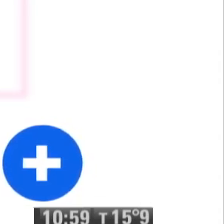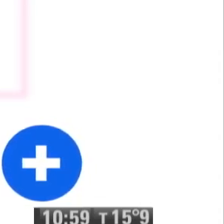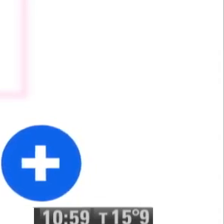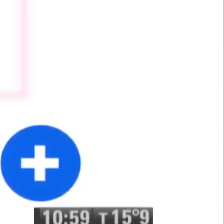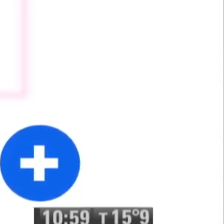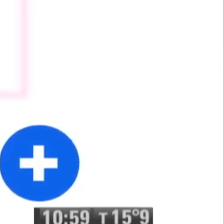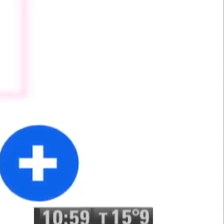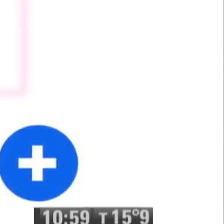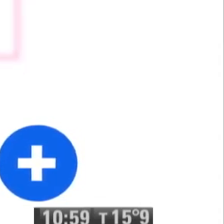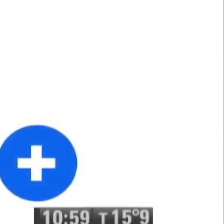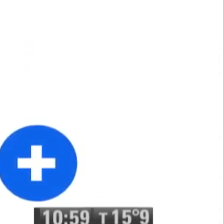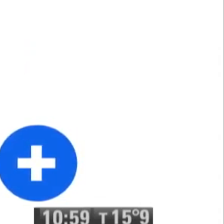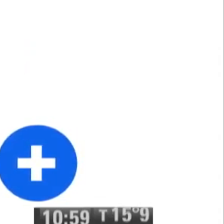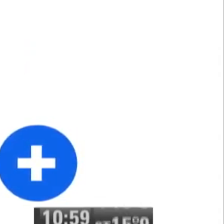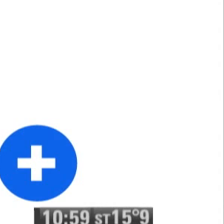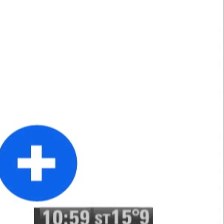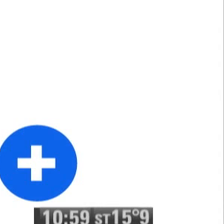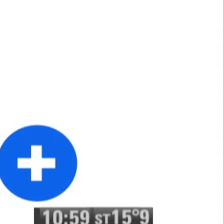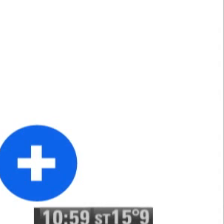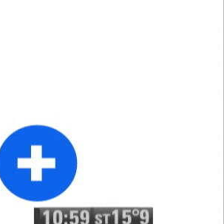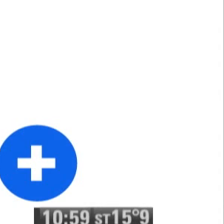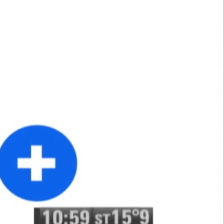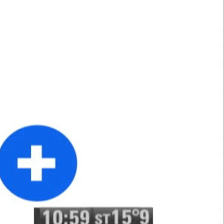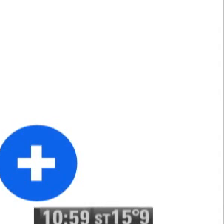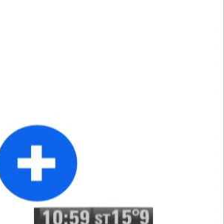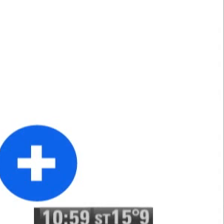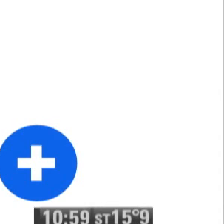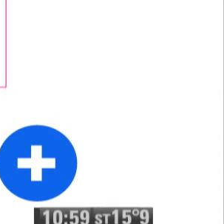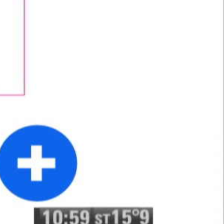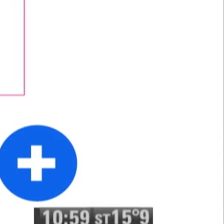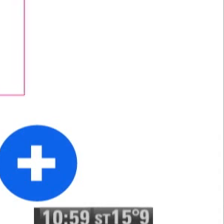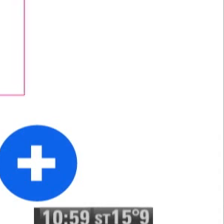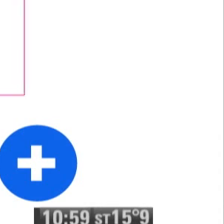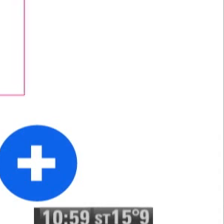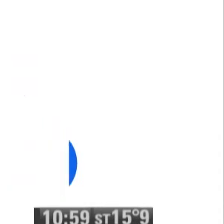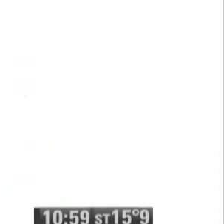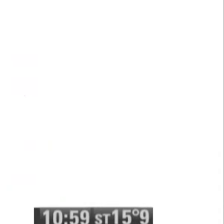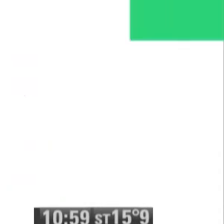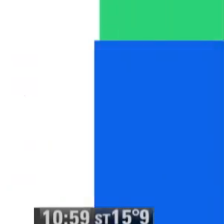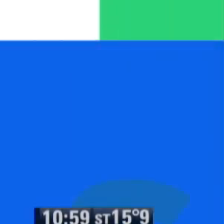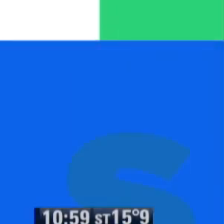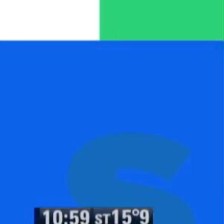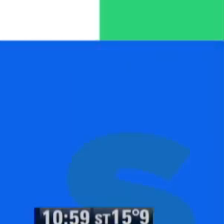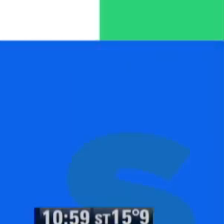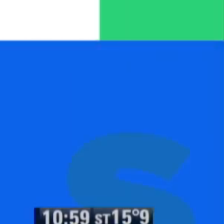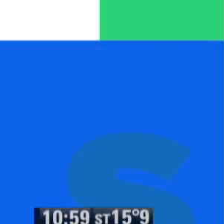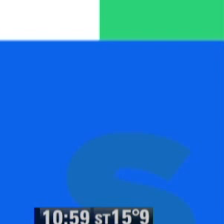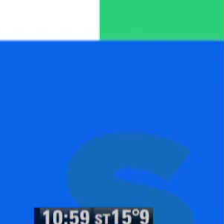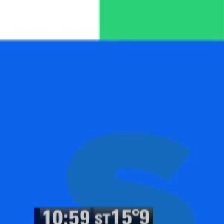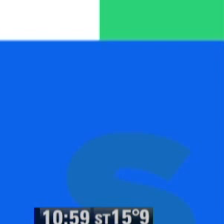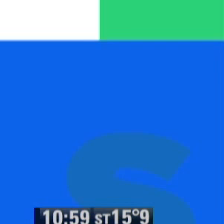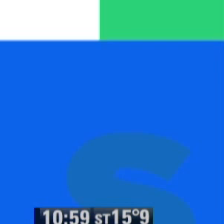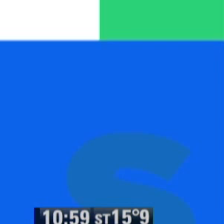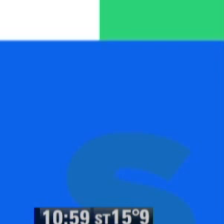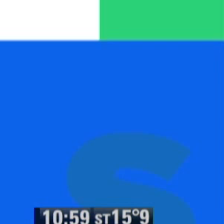de 11 a 13 y las materias de secundaria orientada de 14 a 16 para que podamos con el esfuerzo de tus